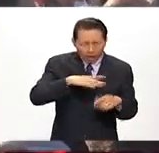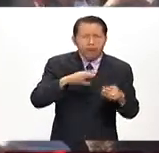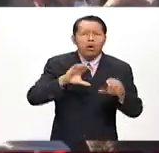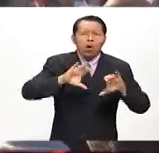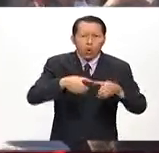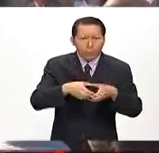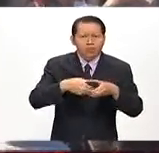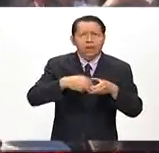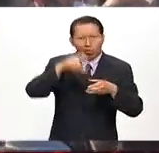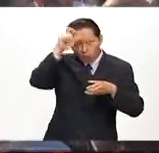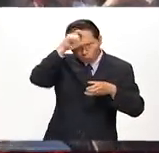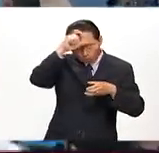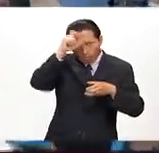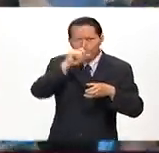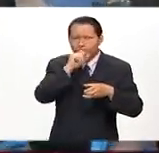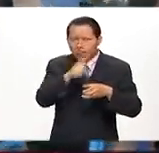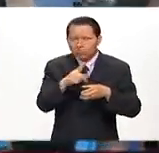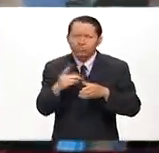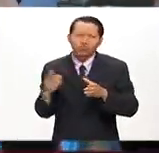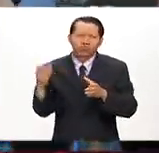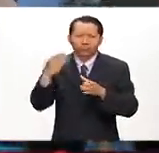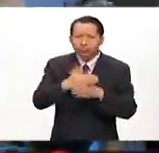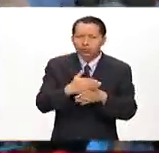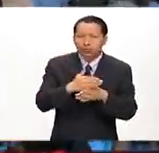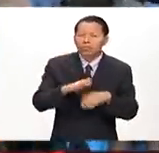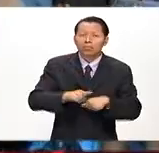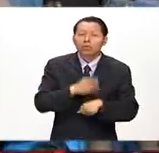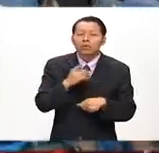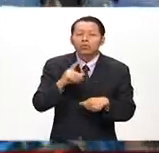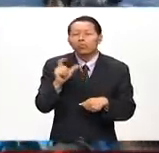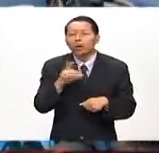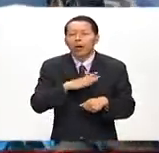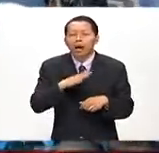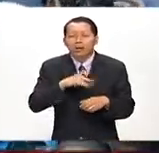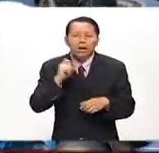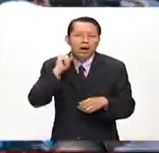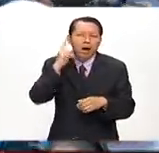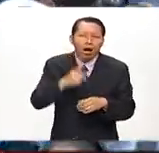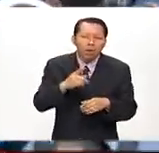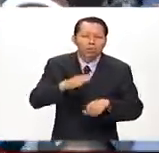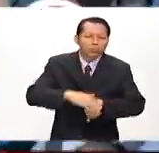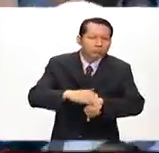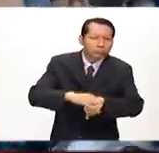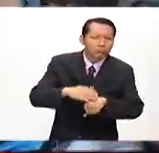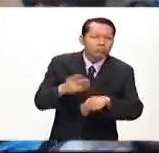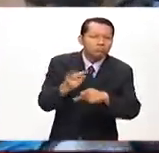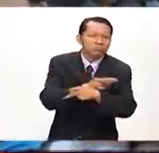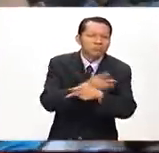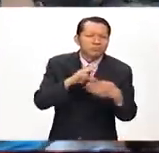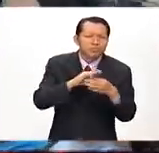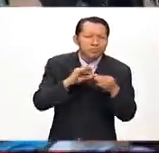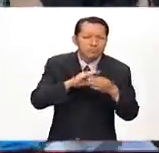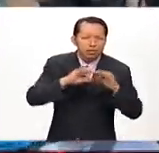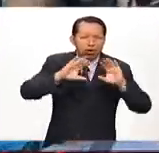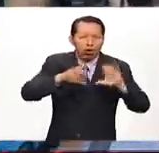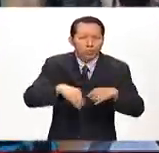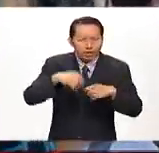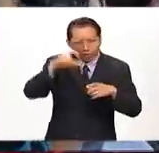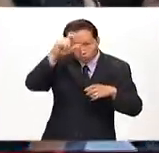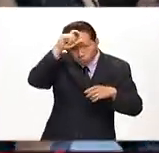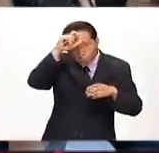ha migrado y que al momento de hacer cualquier pronunciamiento, por ejemplo, pues la comunidad turca o